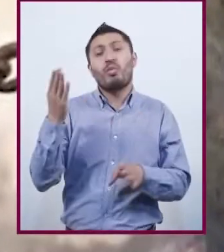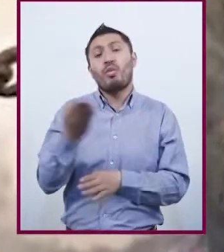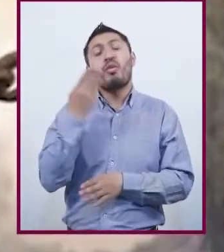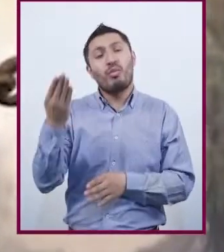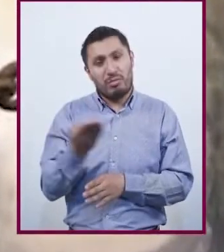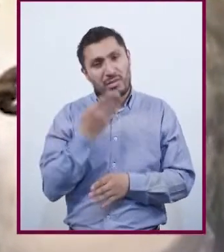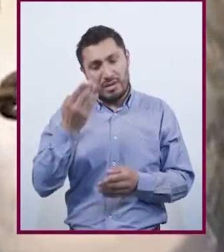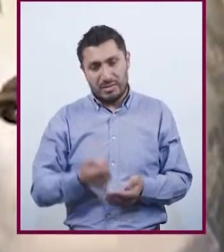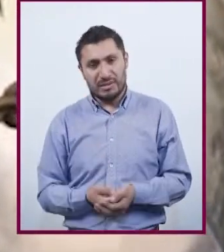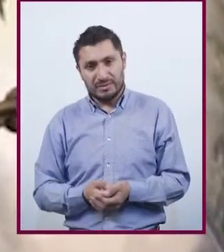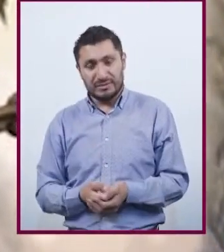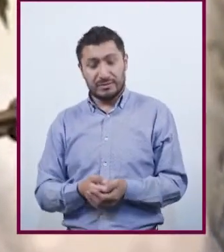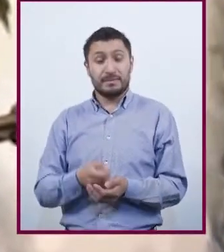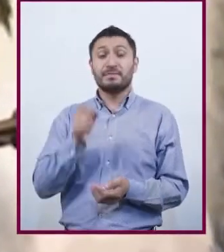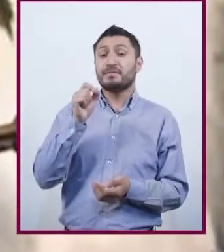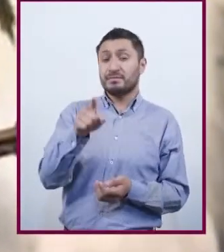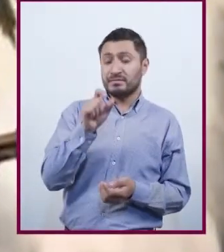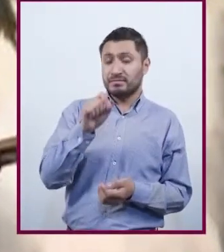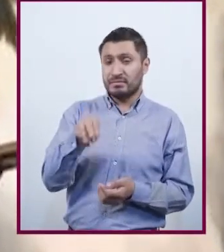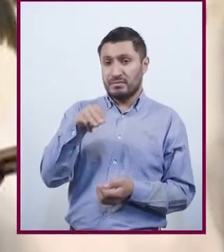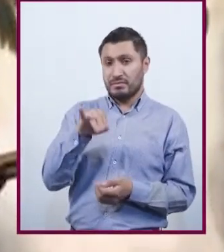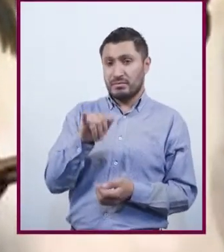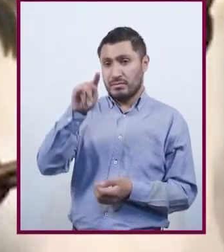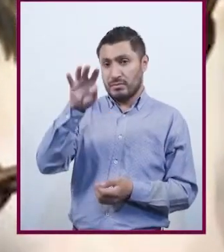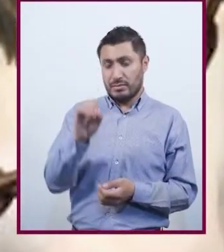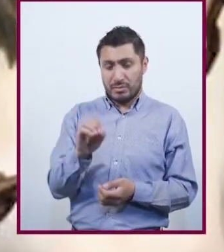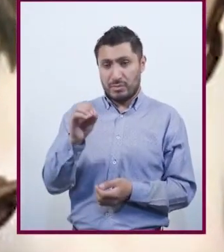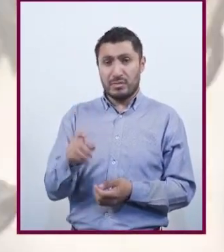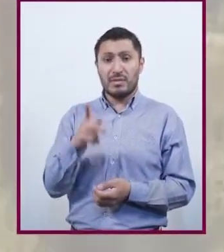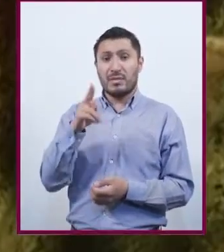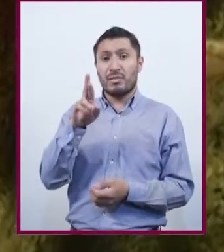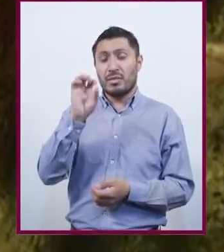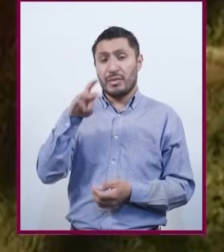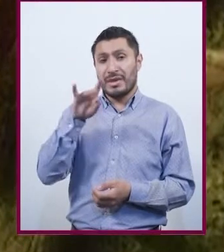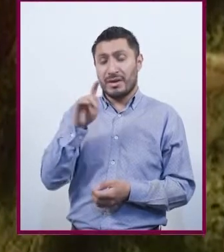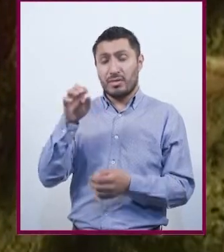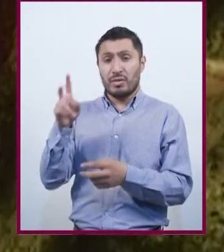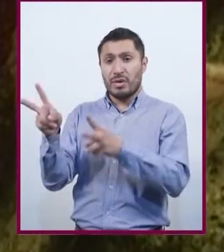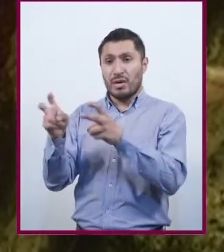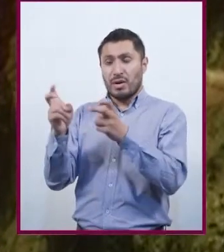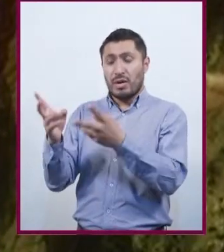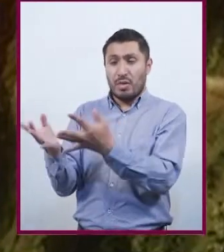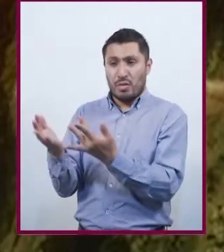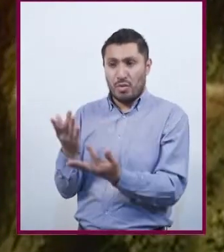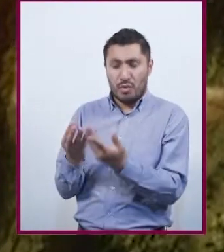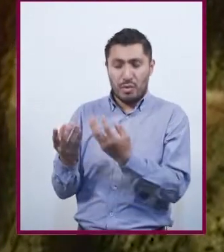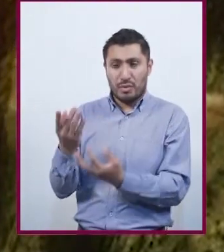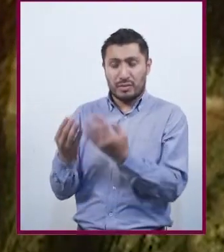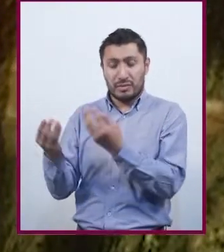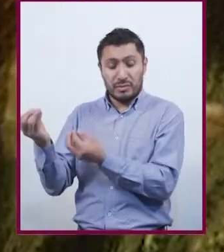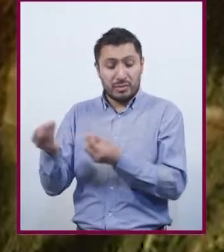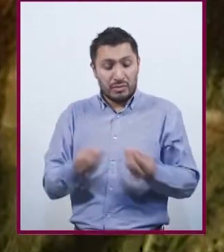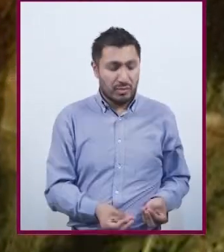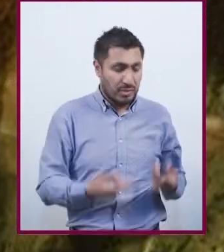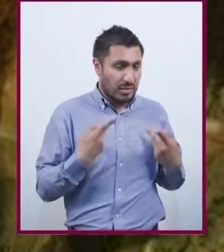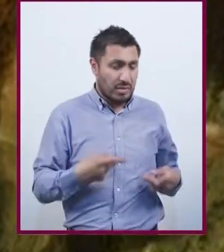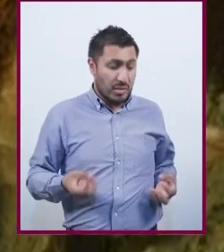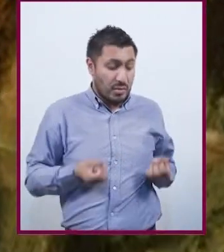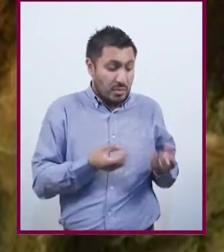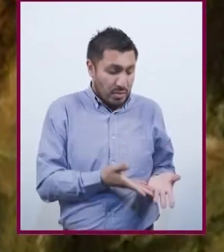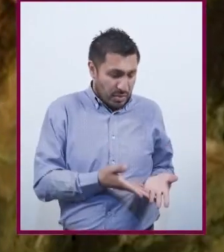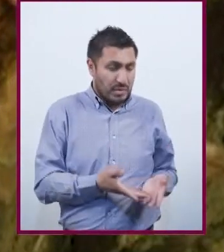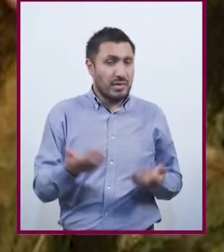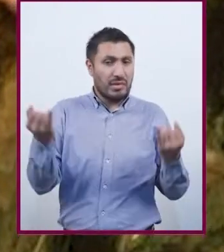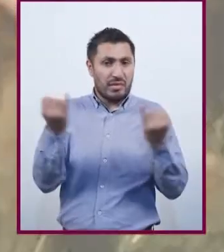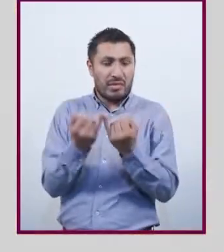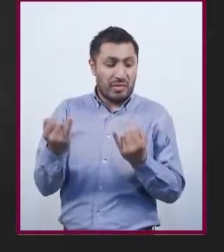en el relato bíblico de la creación. Además, según la mitología griega, Prometeo es quien roba el fuego a los dioses para